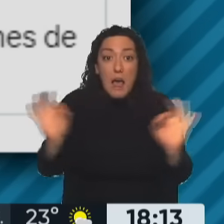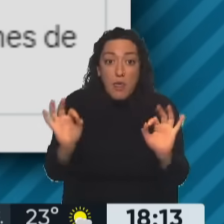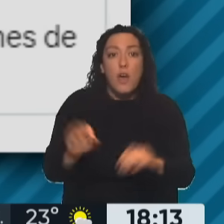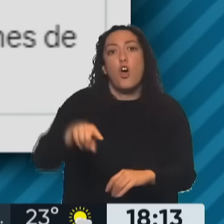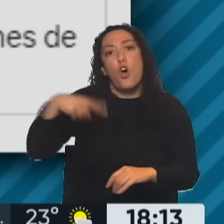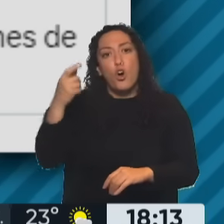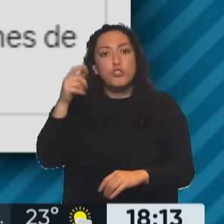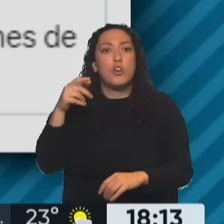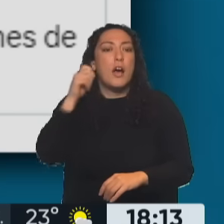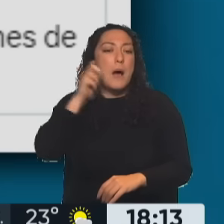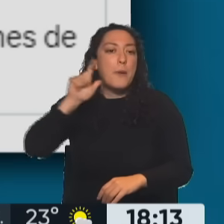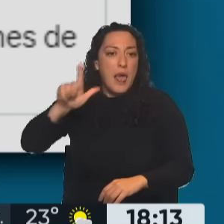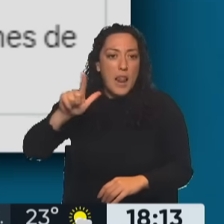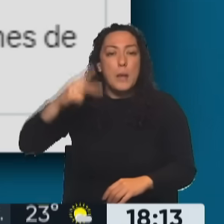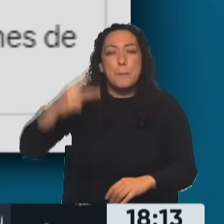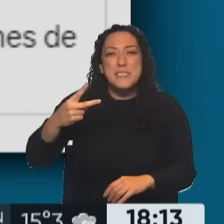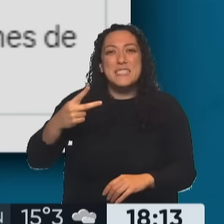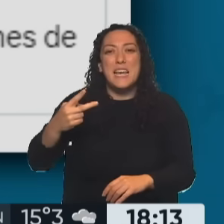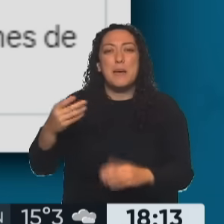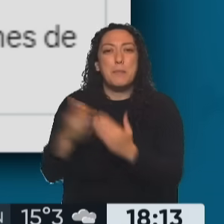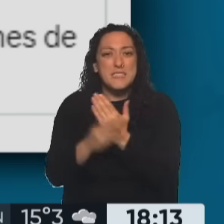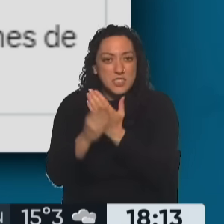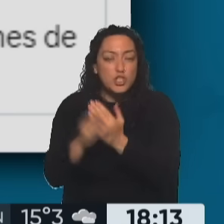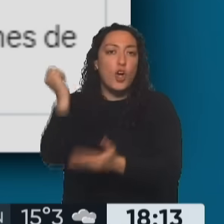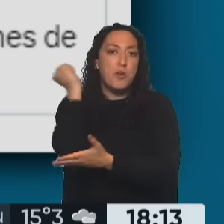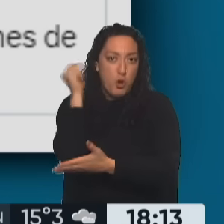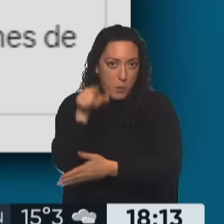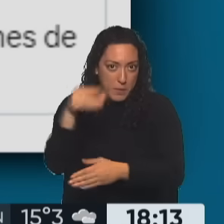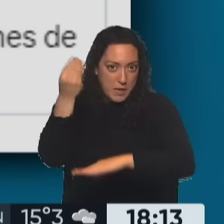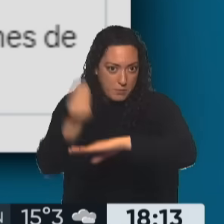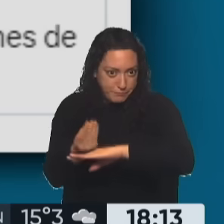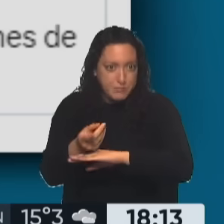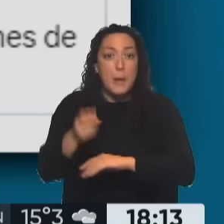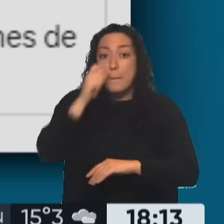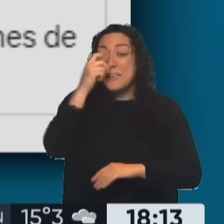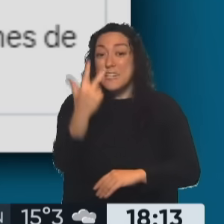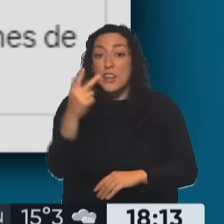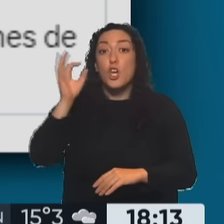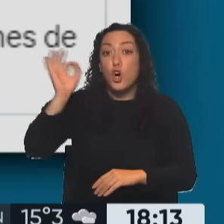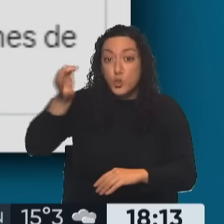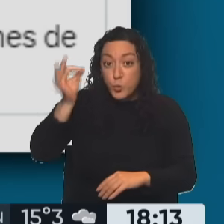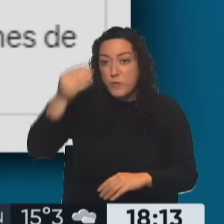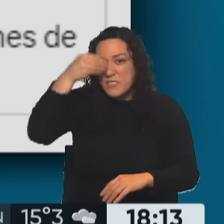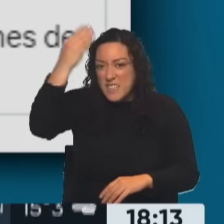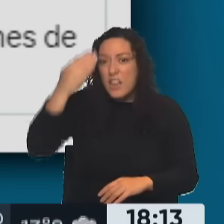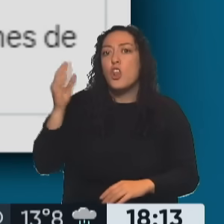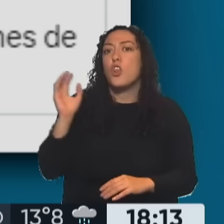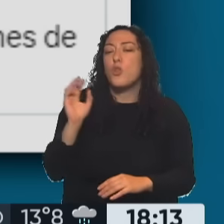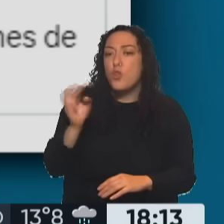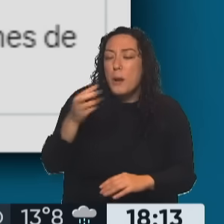el viceministro de Economía, a este tema, ¿no? Claro. Dice, el 23 de octubre el dólar oficial estará